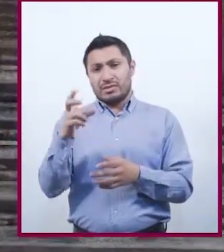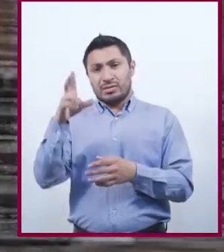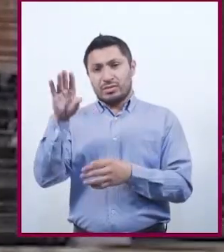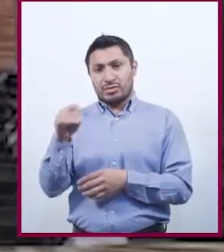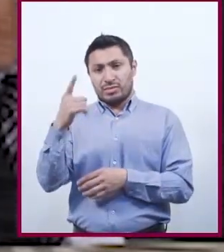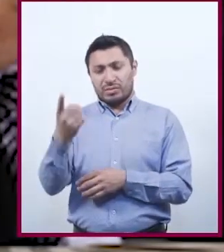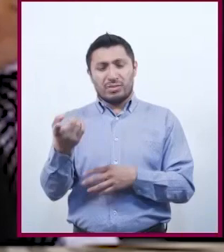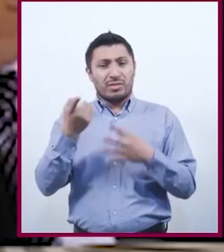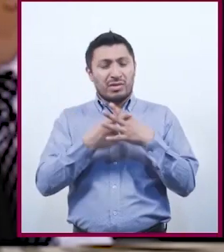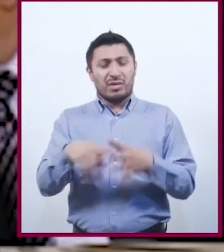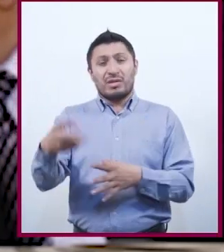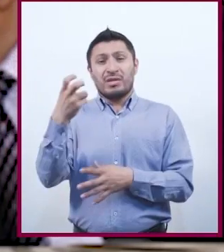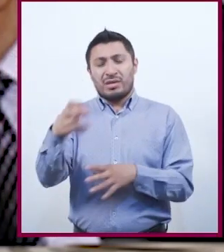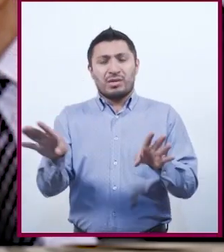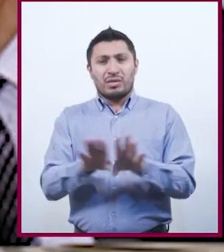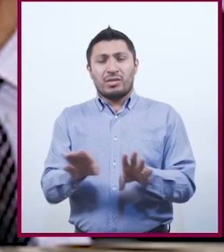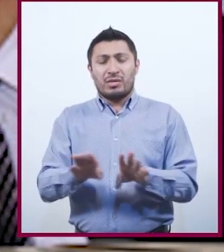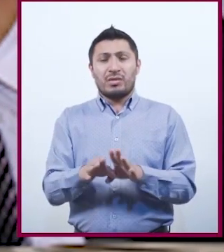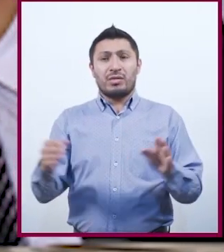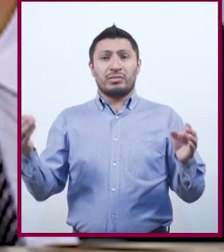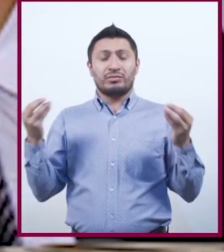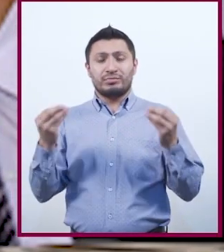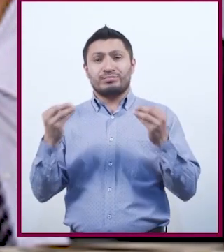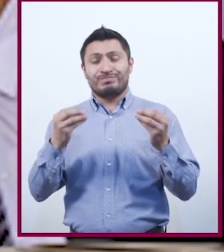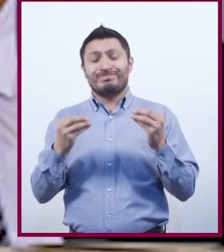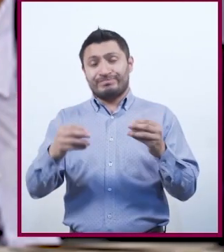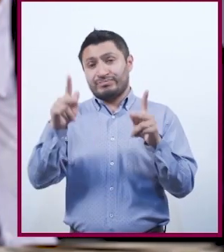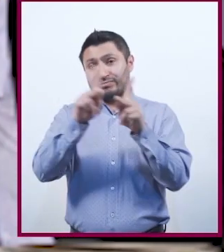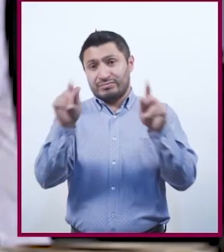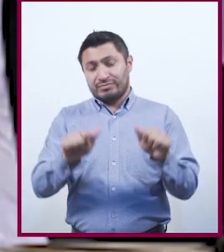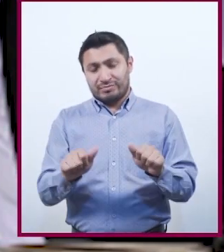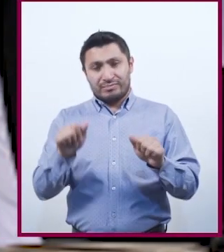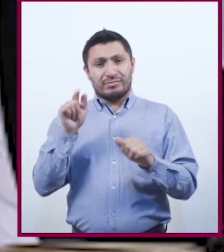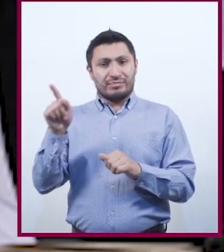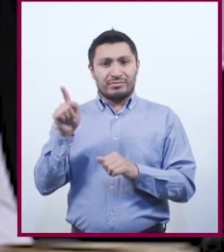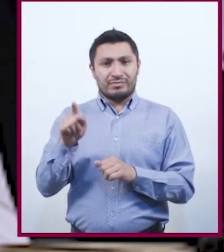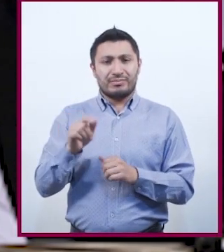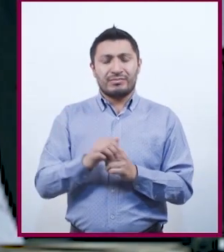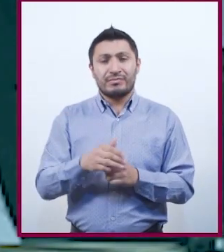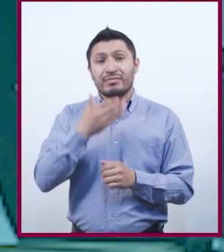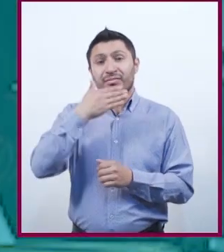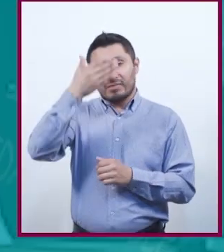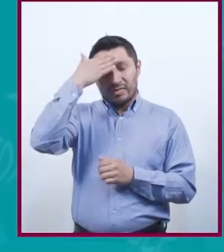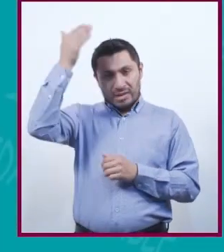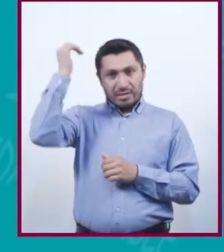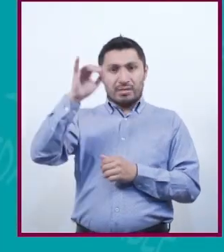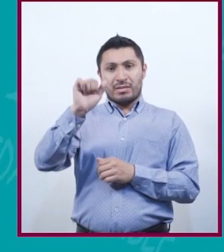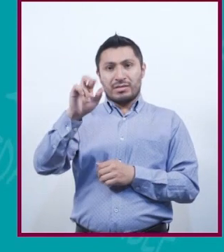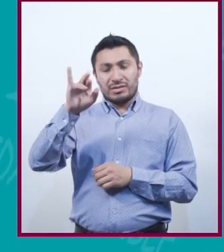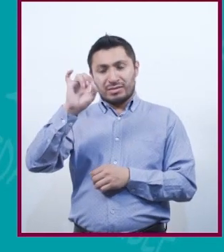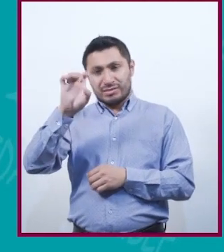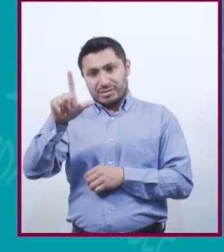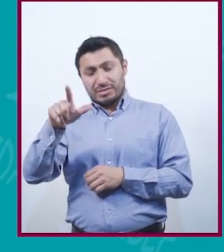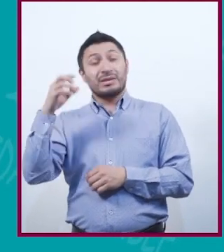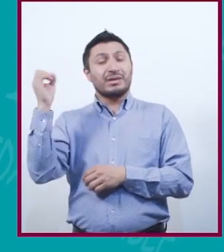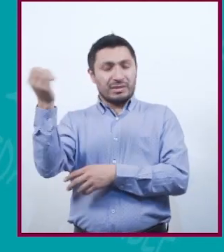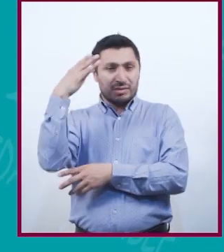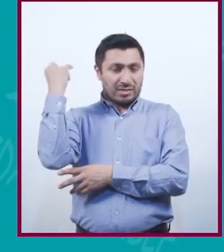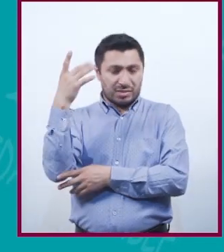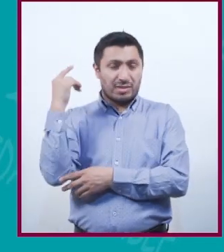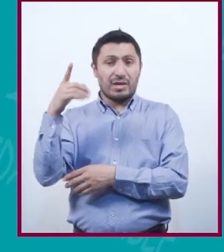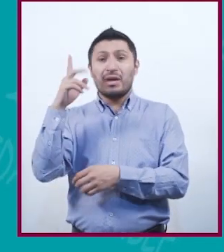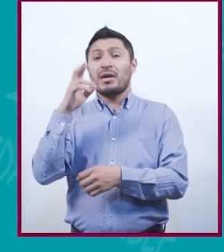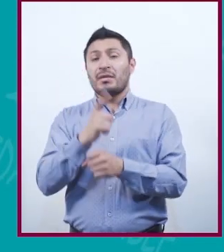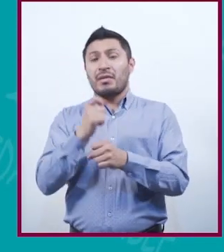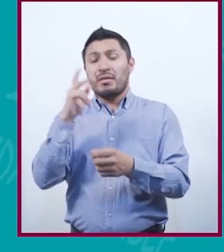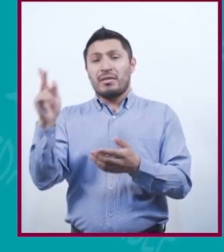inicio a estas negociaciones multilaterales para la paz árabe-israelí. Esta conferencia de Madrid reunió